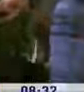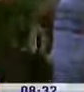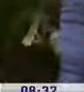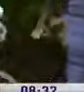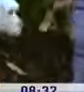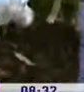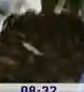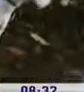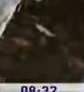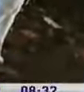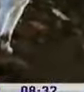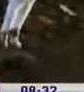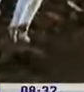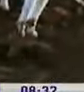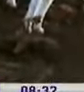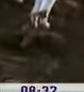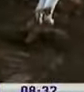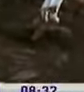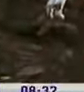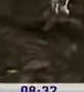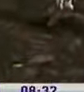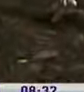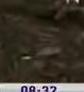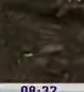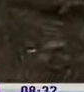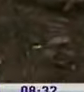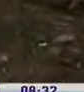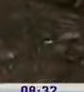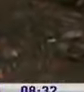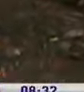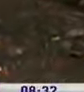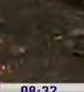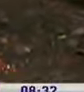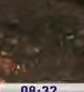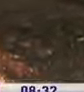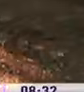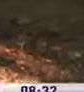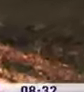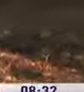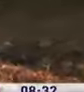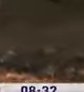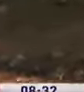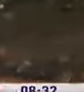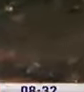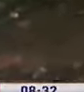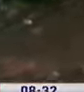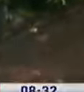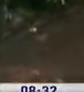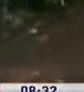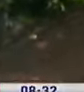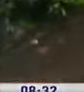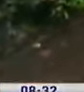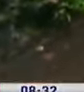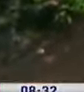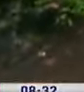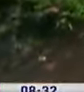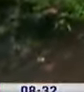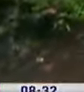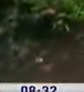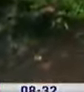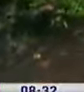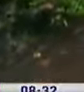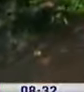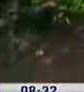encadenar. A ver, ¿dónde está el collar? Ay, déjale la corbata nomás, yo voy a su lado, cocina. Haga la prueba. Ya,